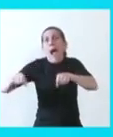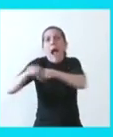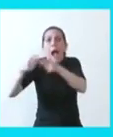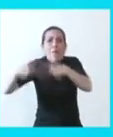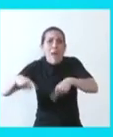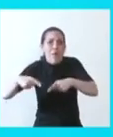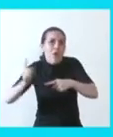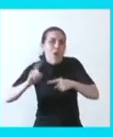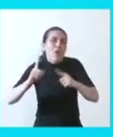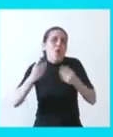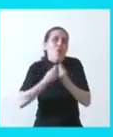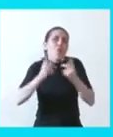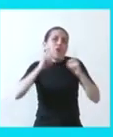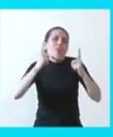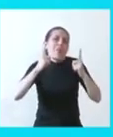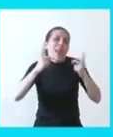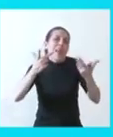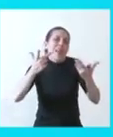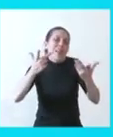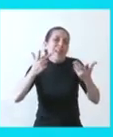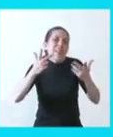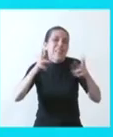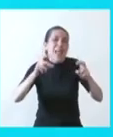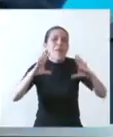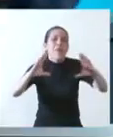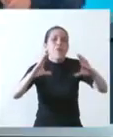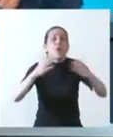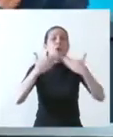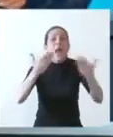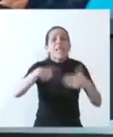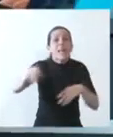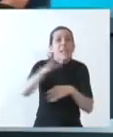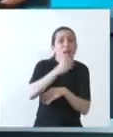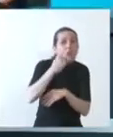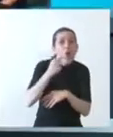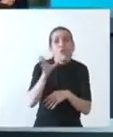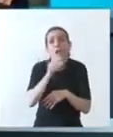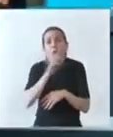poder ver el fútbol. ¿De acuerdo? Listo, gracias a todos y a todas. Muy amables.